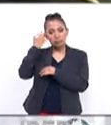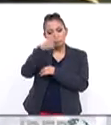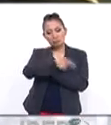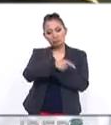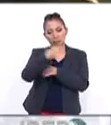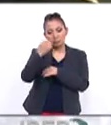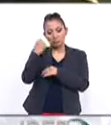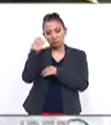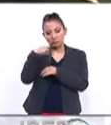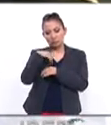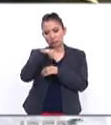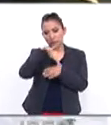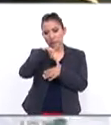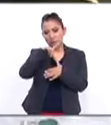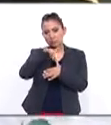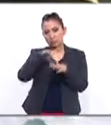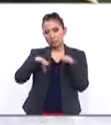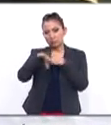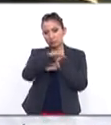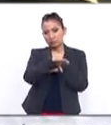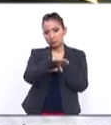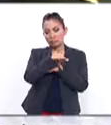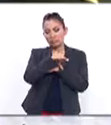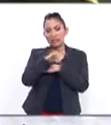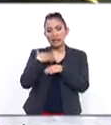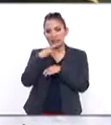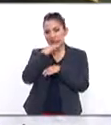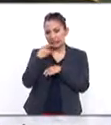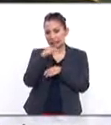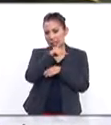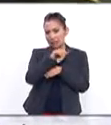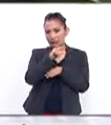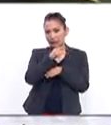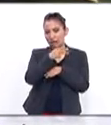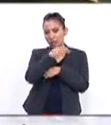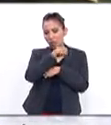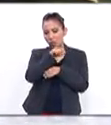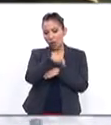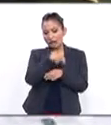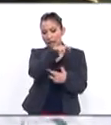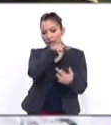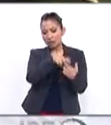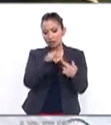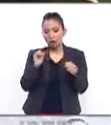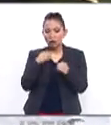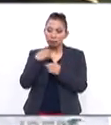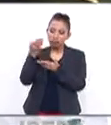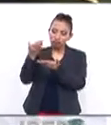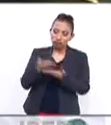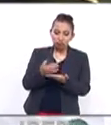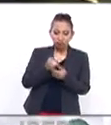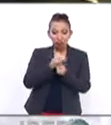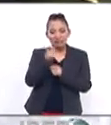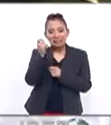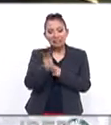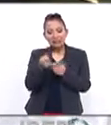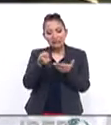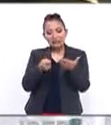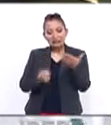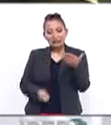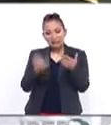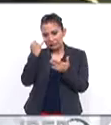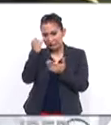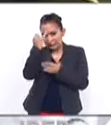la Conferencia de Estados Latinoamericanos y del Caribe, en Santiago de Chile. Ahí la región recibió la información sobre lo que significa